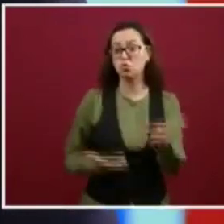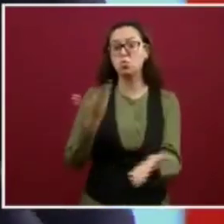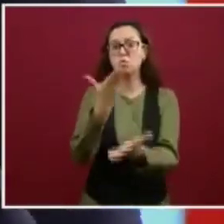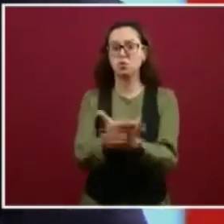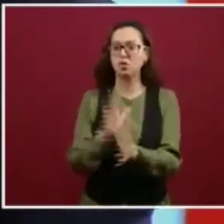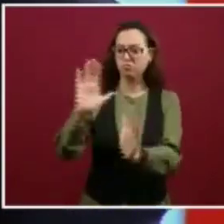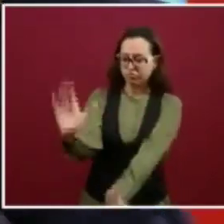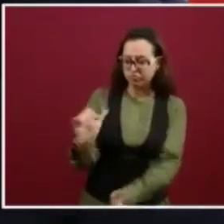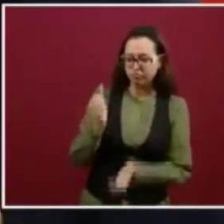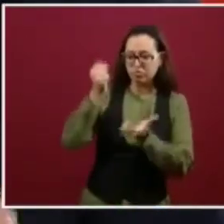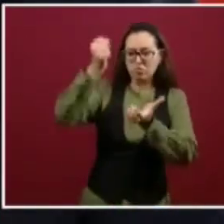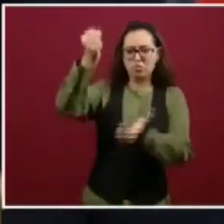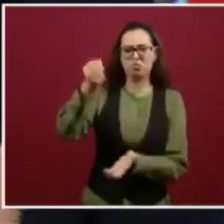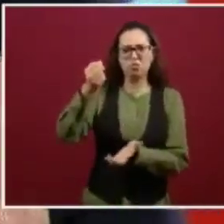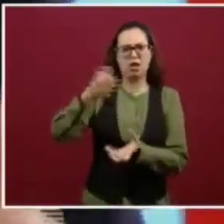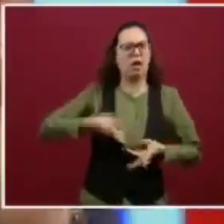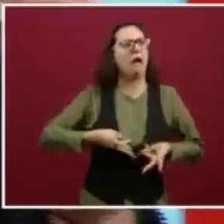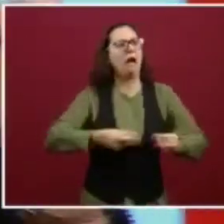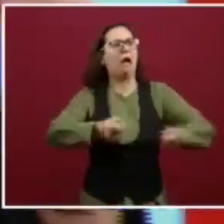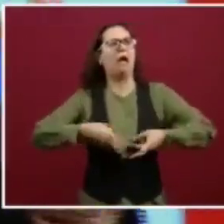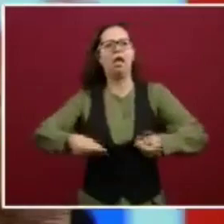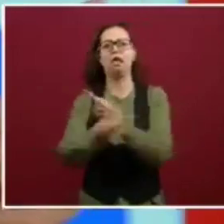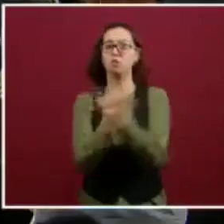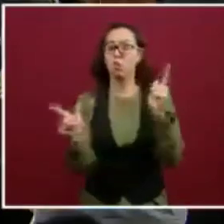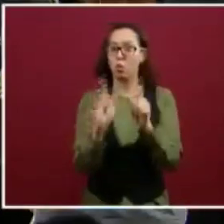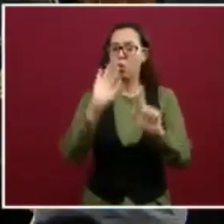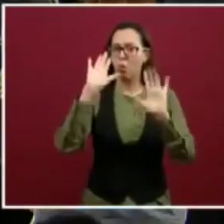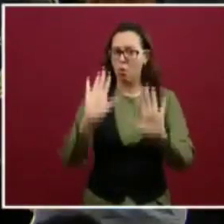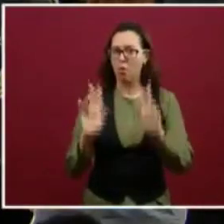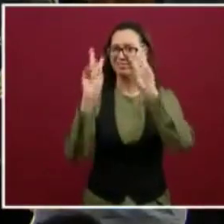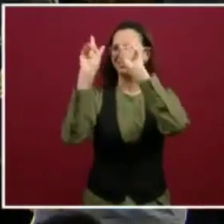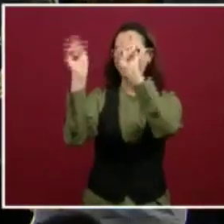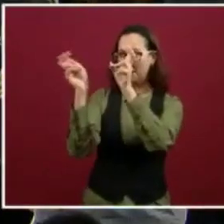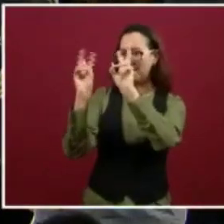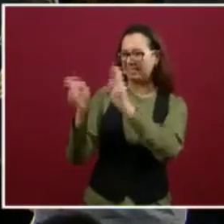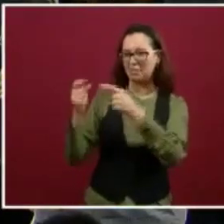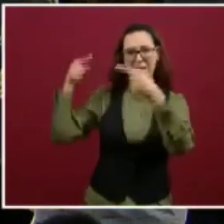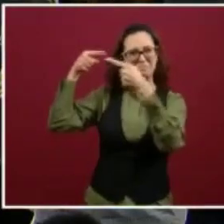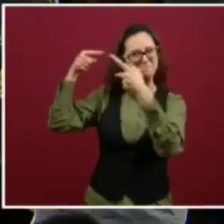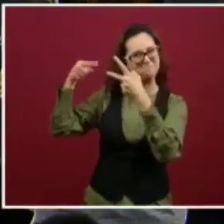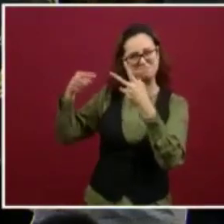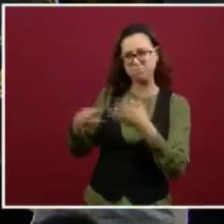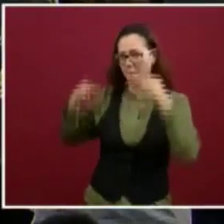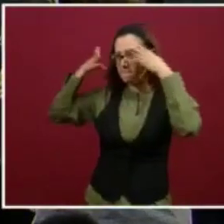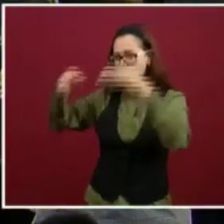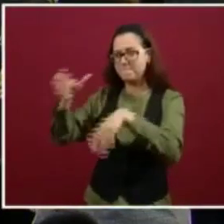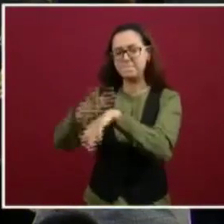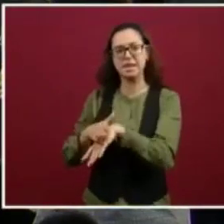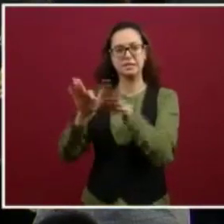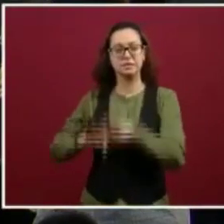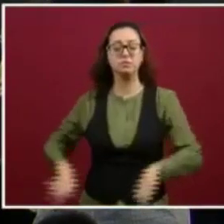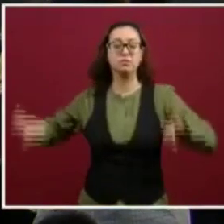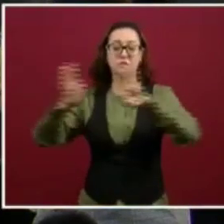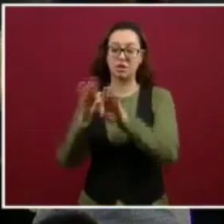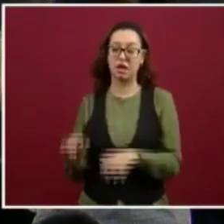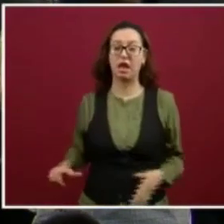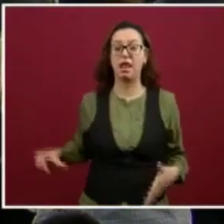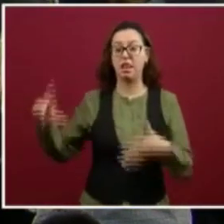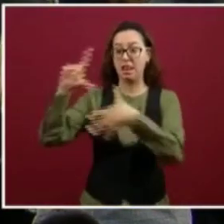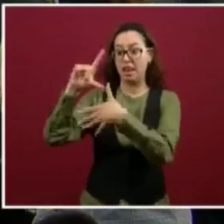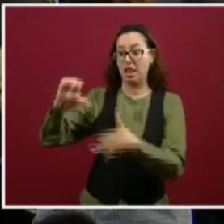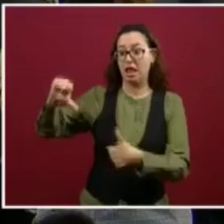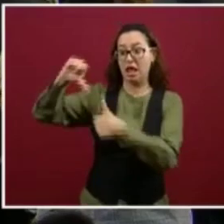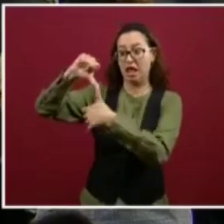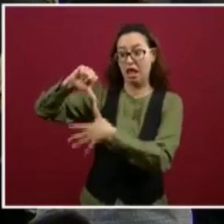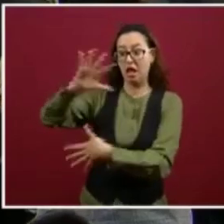tanto pública como privada. Nosotros, para poder resolver los problemas que tenemos en esta región, necesitamos 25% del